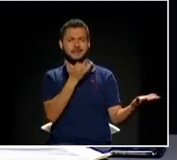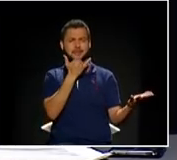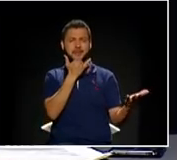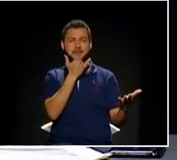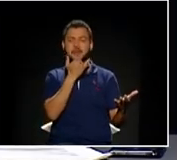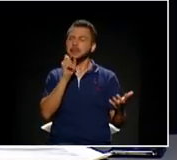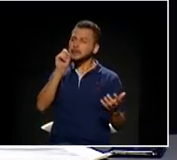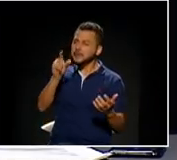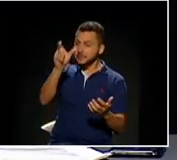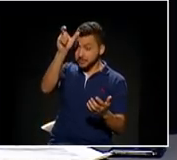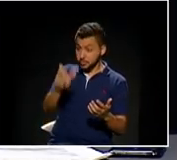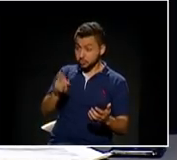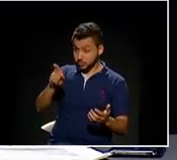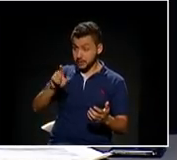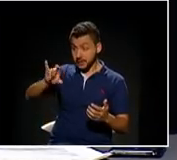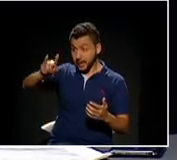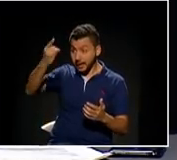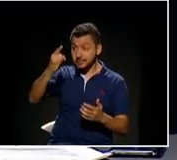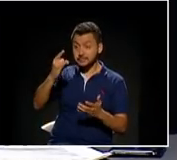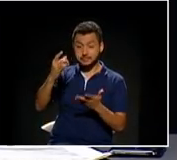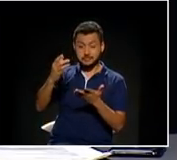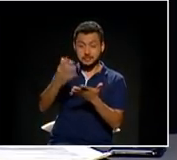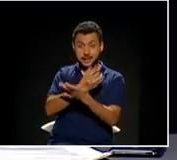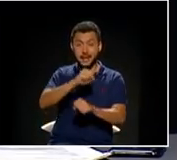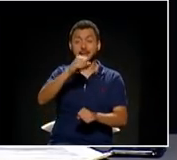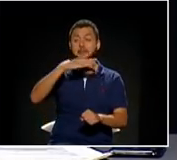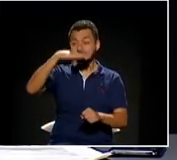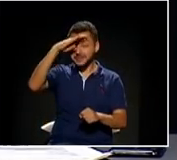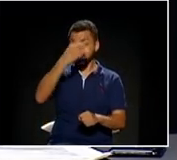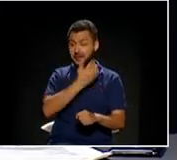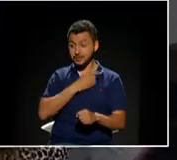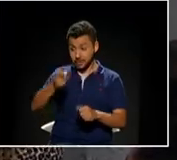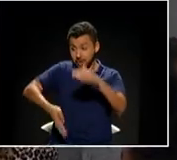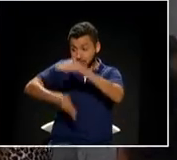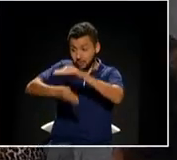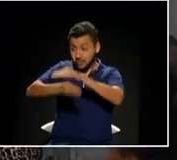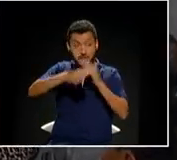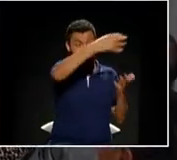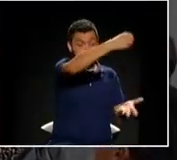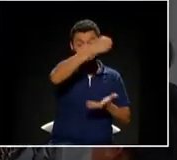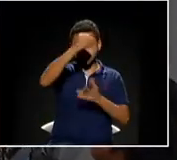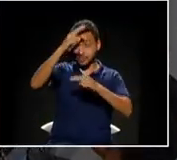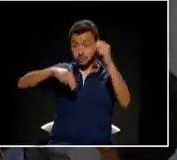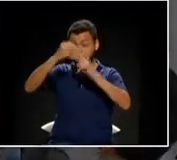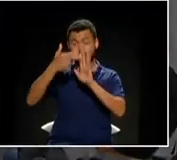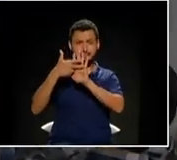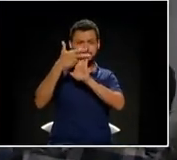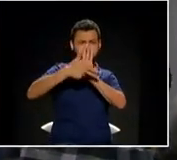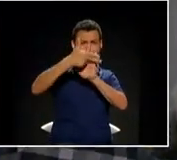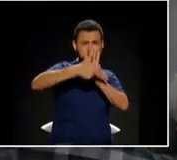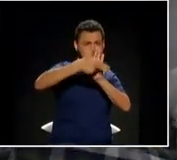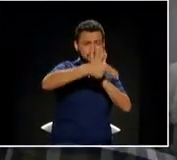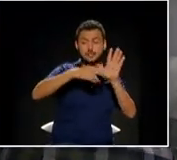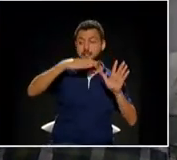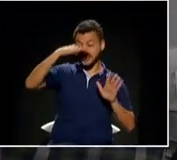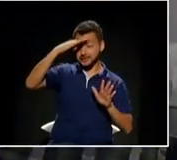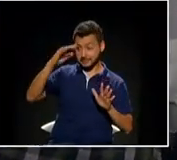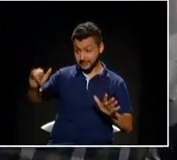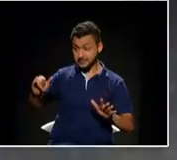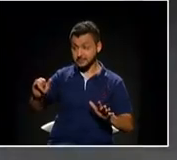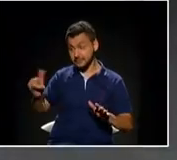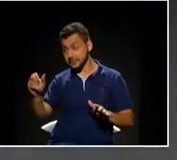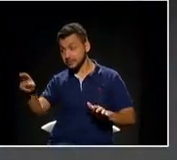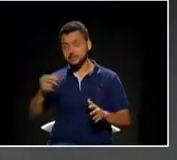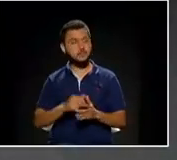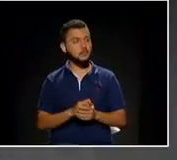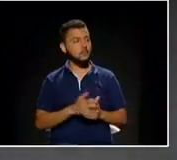tranvía del 80 y por qué y lo más importante con qué plata medellín hemos construido sobre lo construido un alcalde hace los